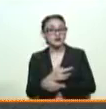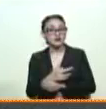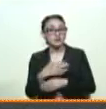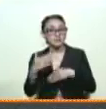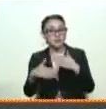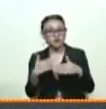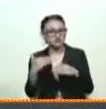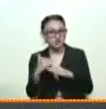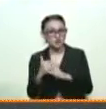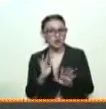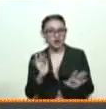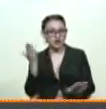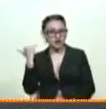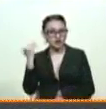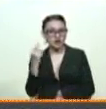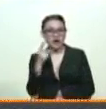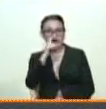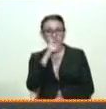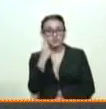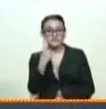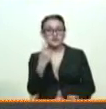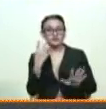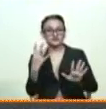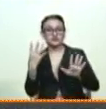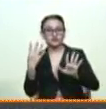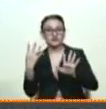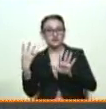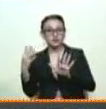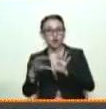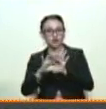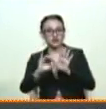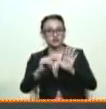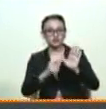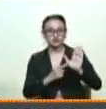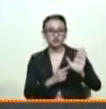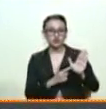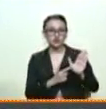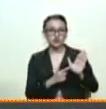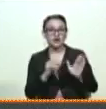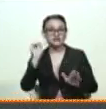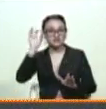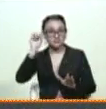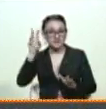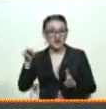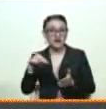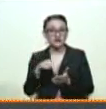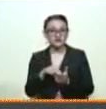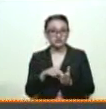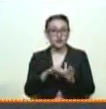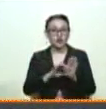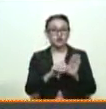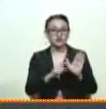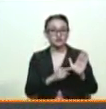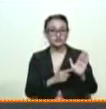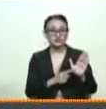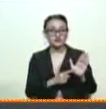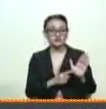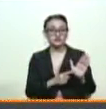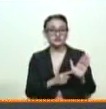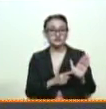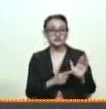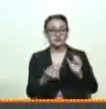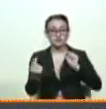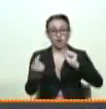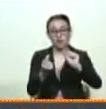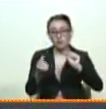proceso similar en el año 99, convocando una Asamblea Nacional Constituyente, un intenso